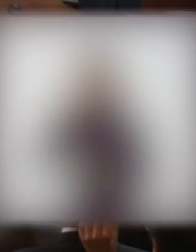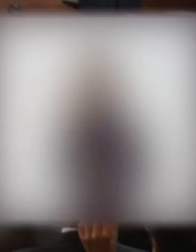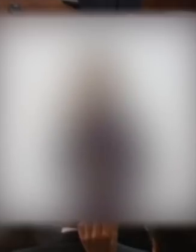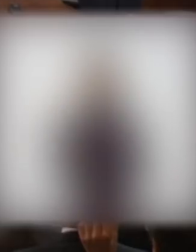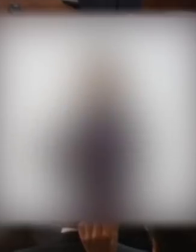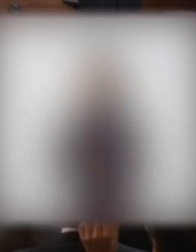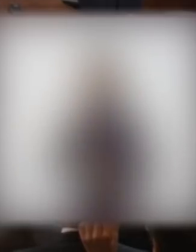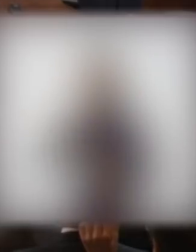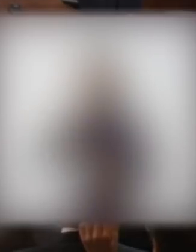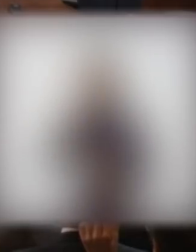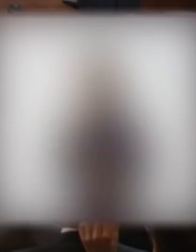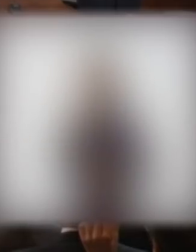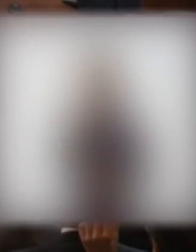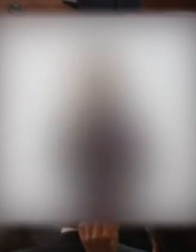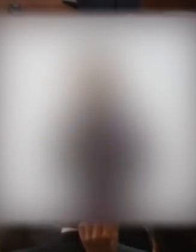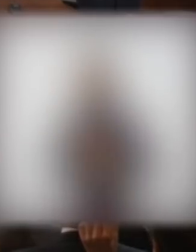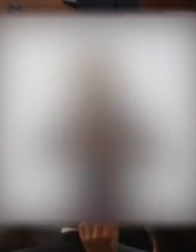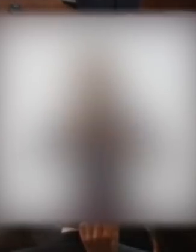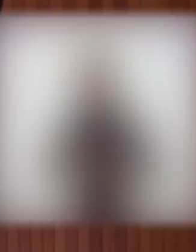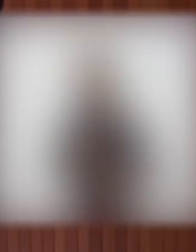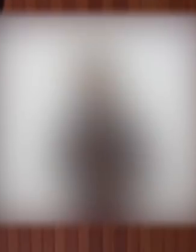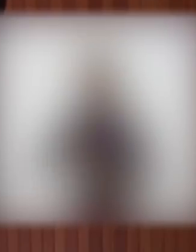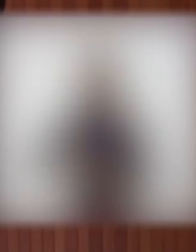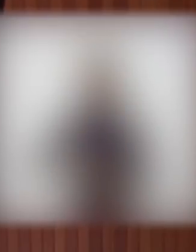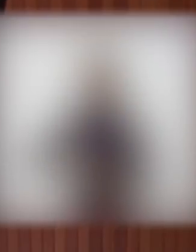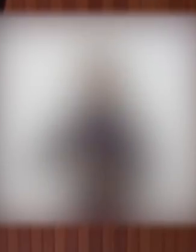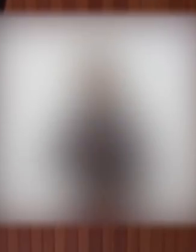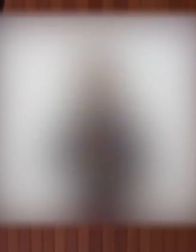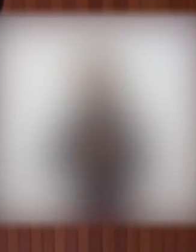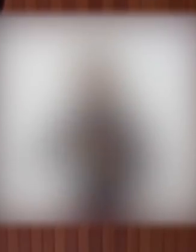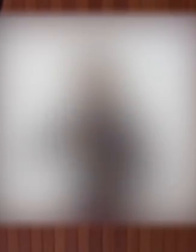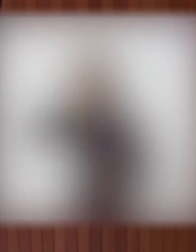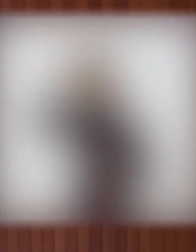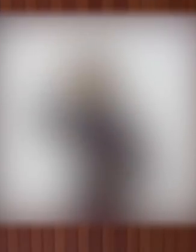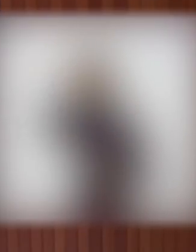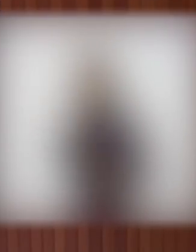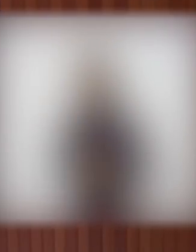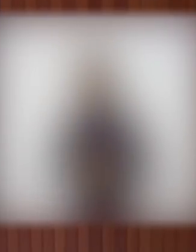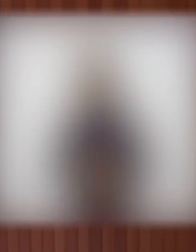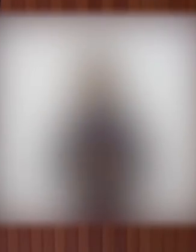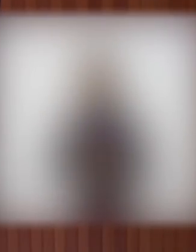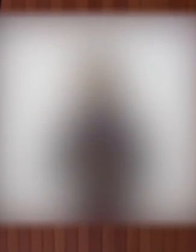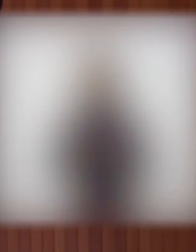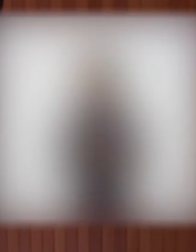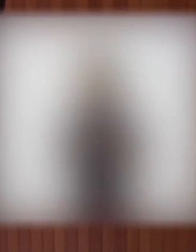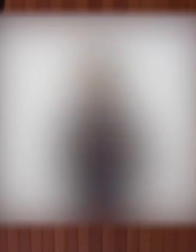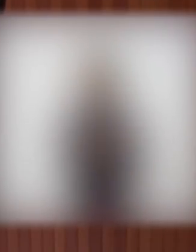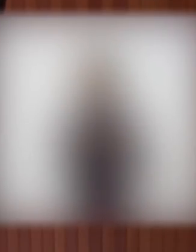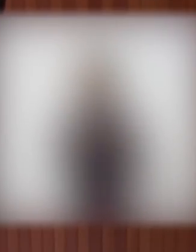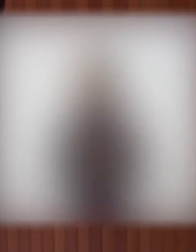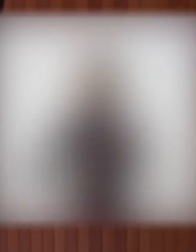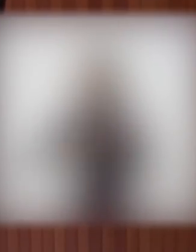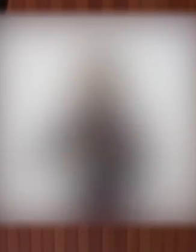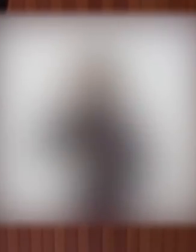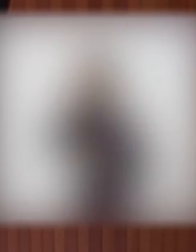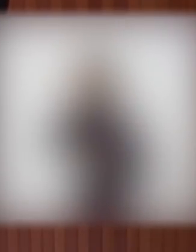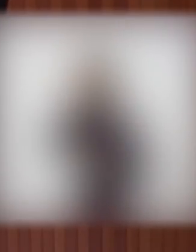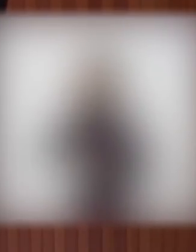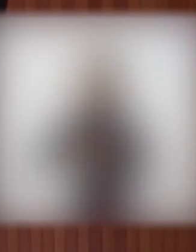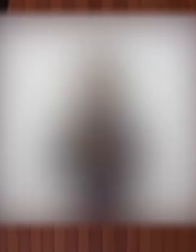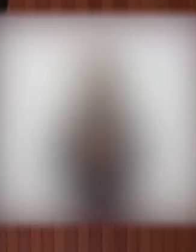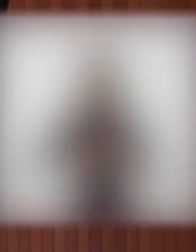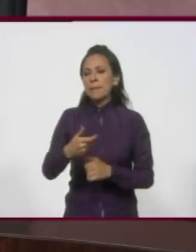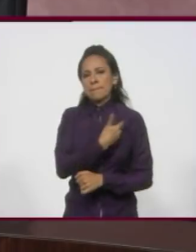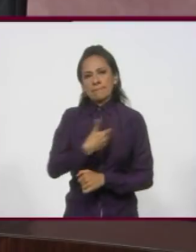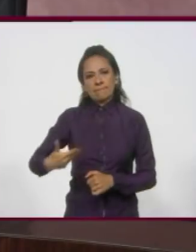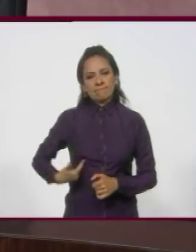Al día siguiente, el Tribunal Electoral del Poder Judicial de la Federación le entregó la constancia de mayoría, que lo acreditó como presidente